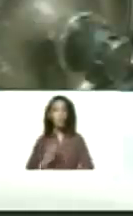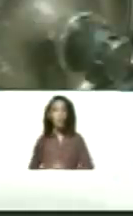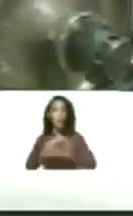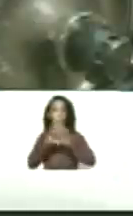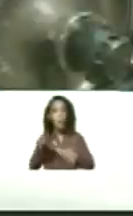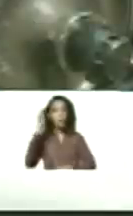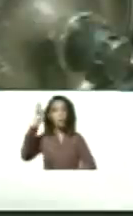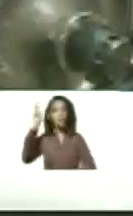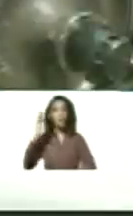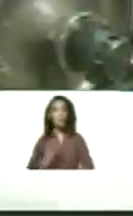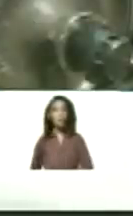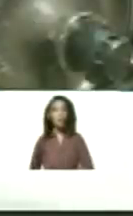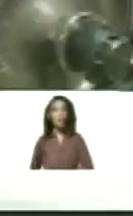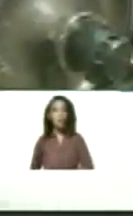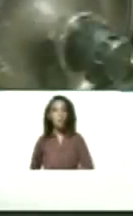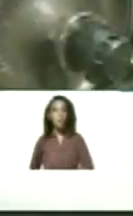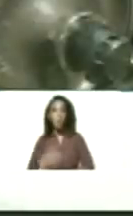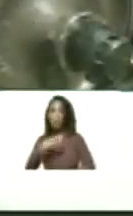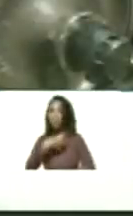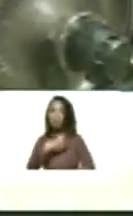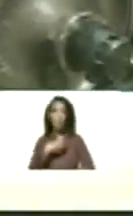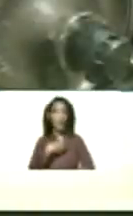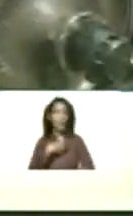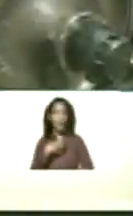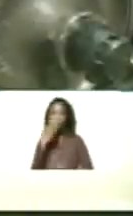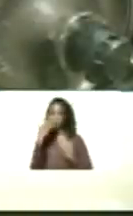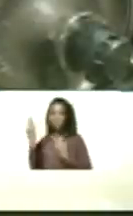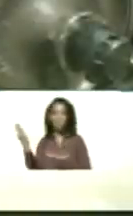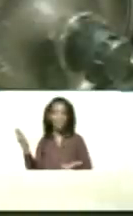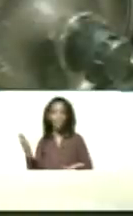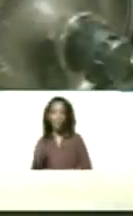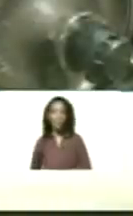por patria. No puede, ¿ves? ¿Ah?